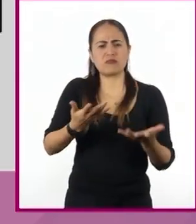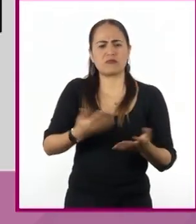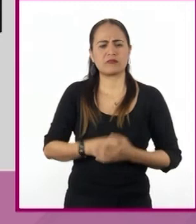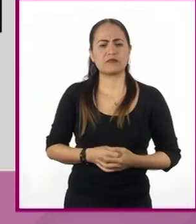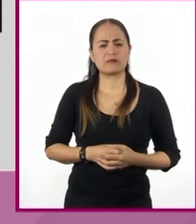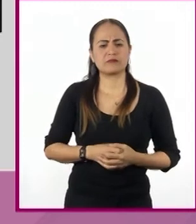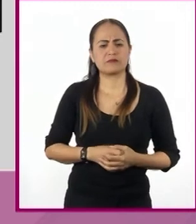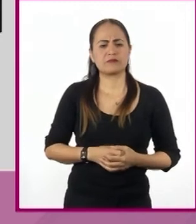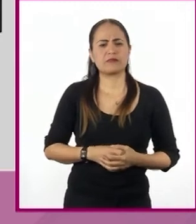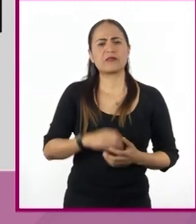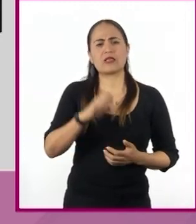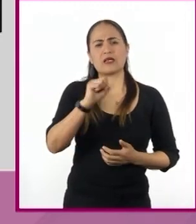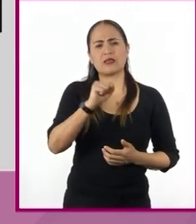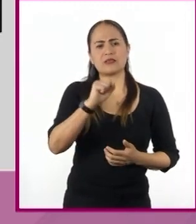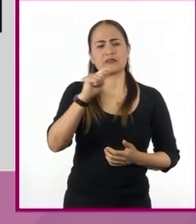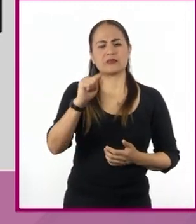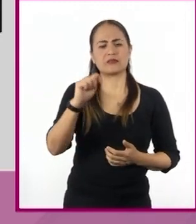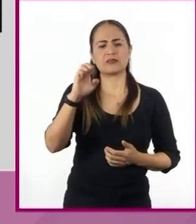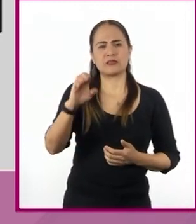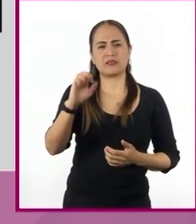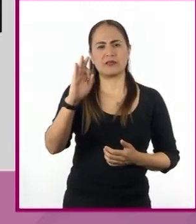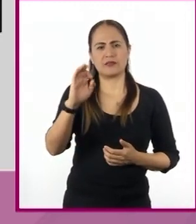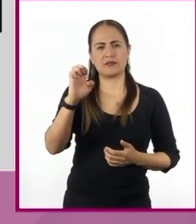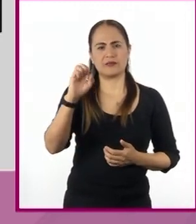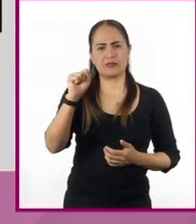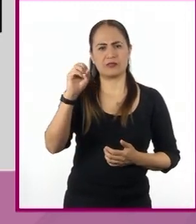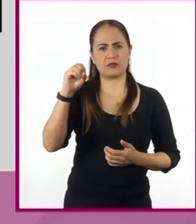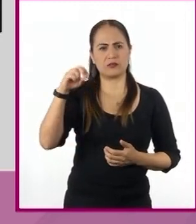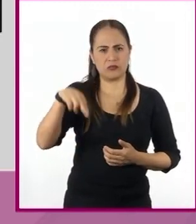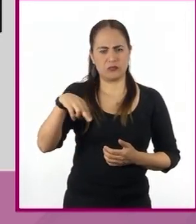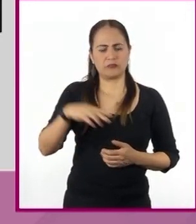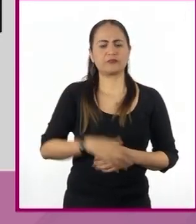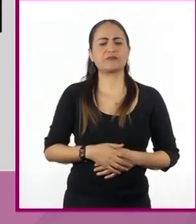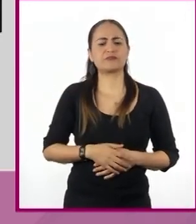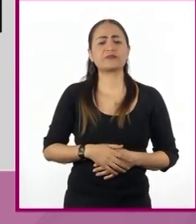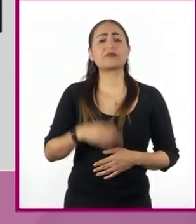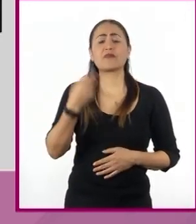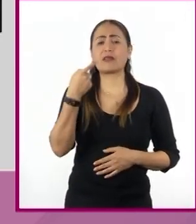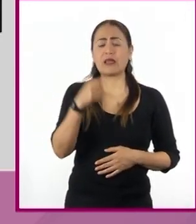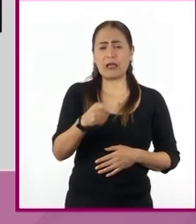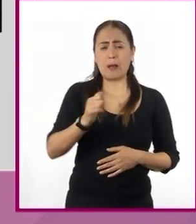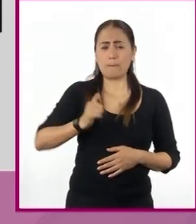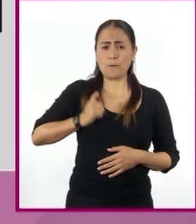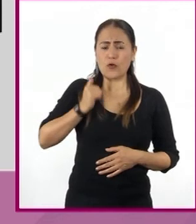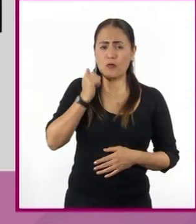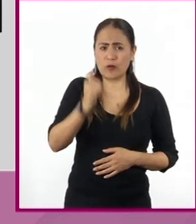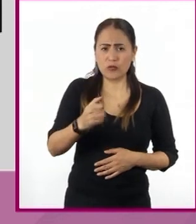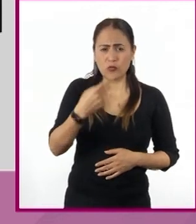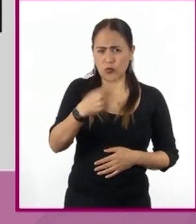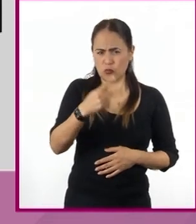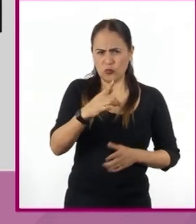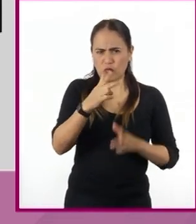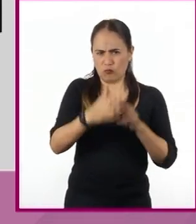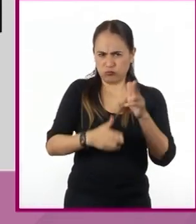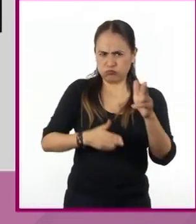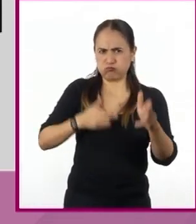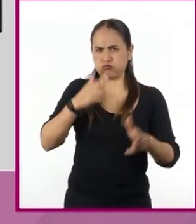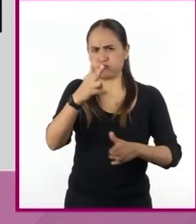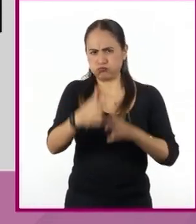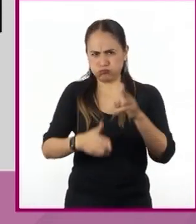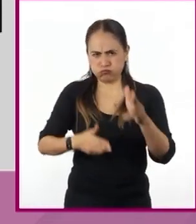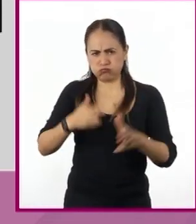Fue George Stephenson. Él aprovechó la máquina de vapor para impulsar el movimiento de su locomotora, que